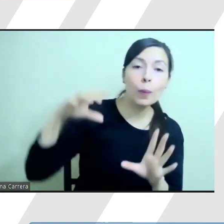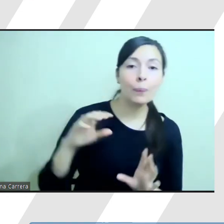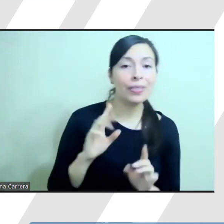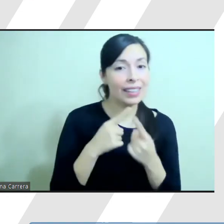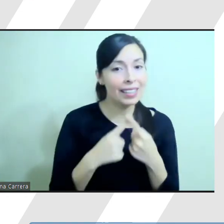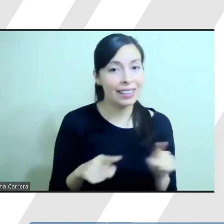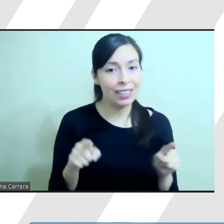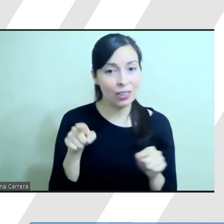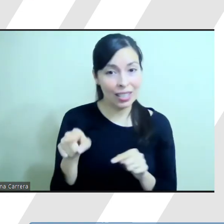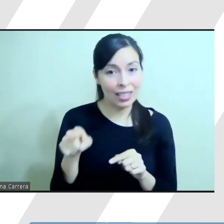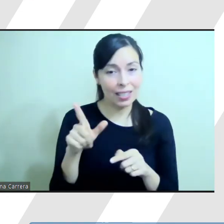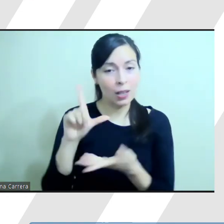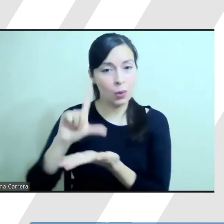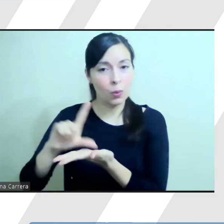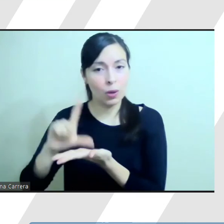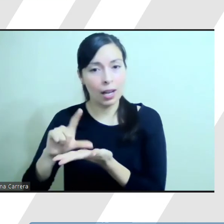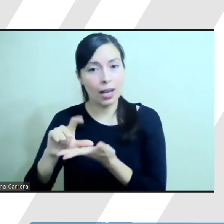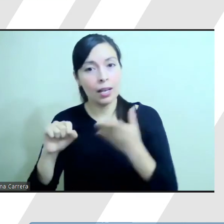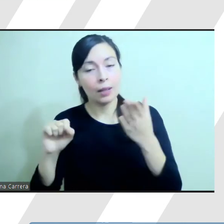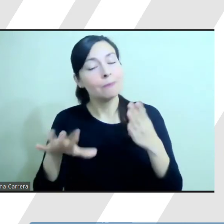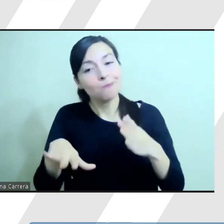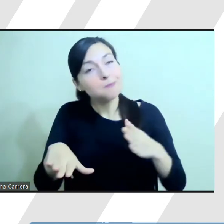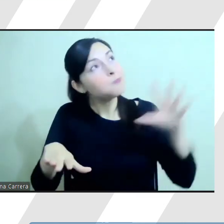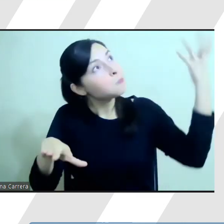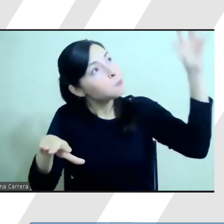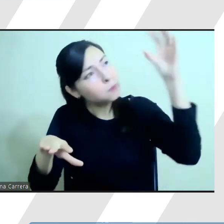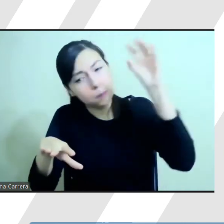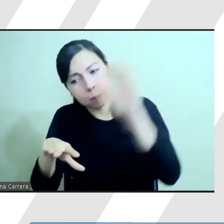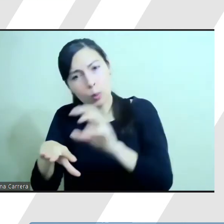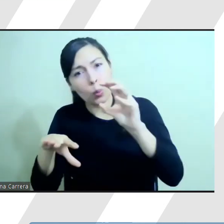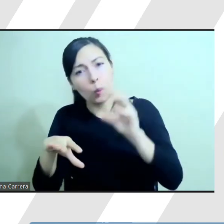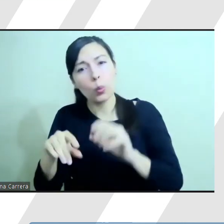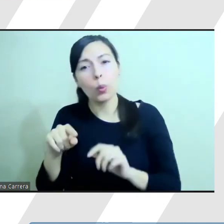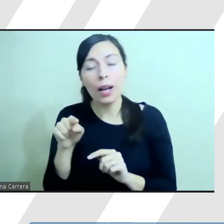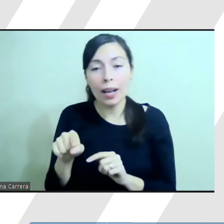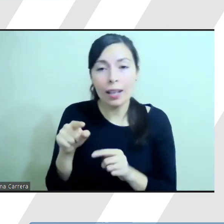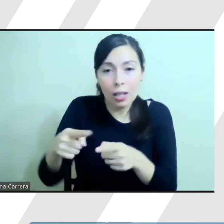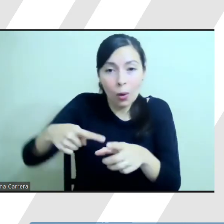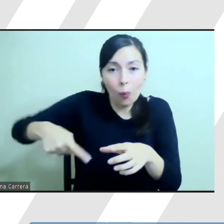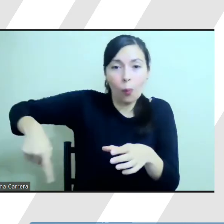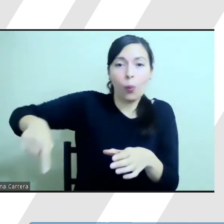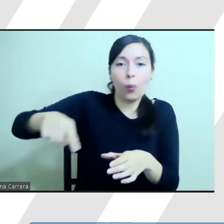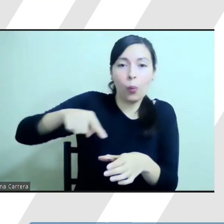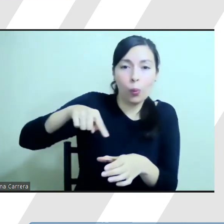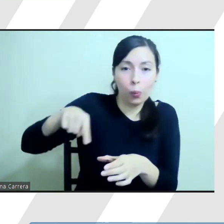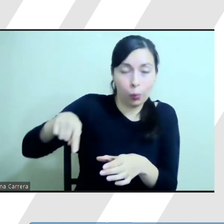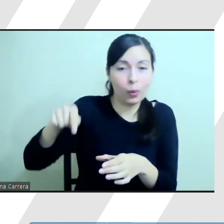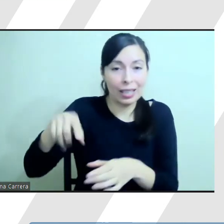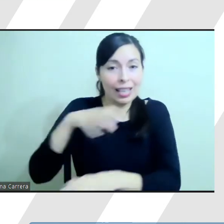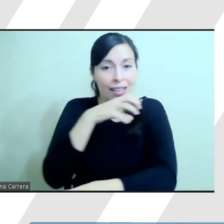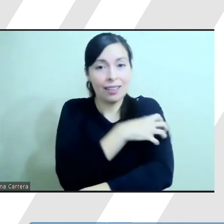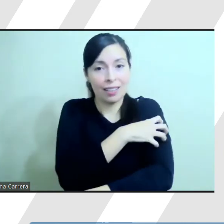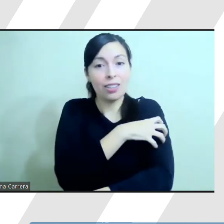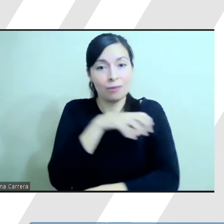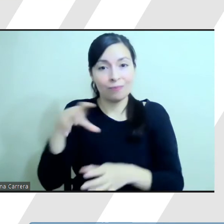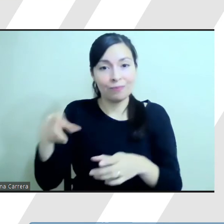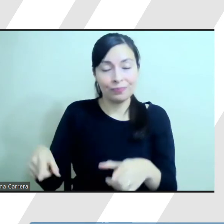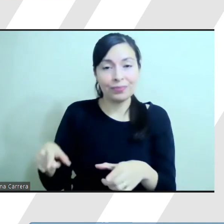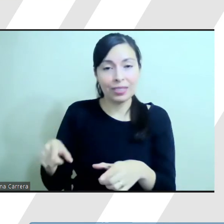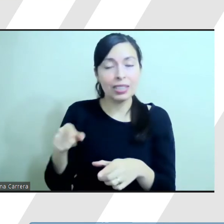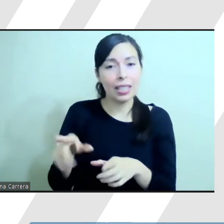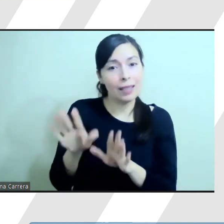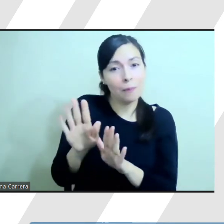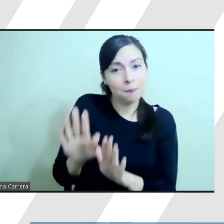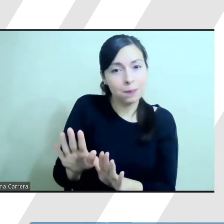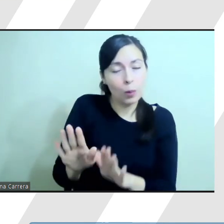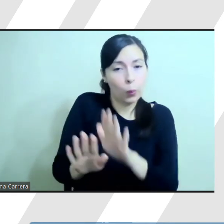evento cósmico cataclísmico que ocurrió acá en nuestra región. Por lo tanto, tiene mucho sentido que lo preservemos,